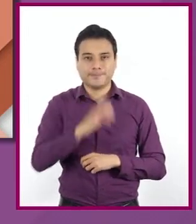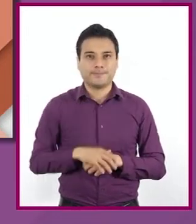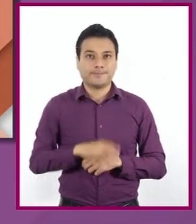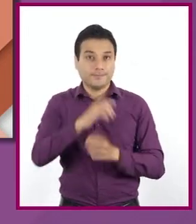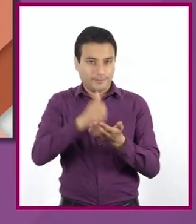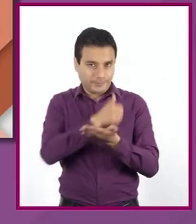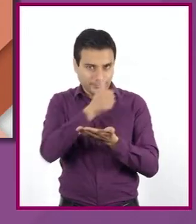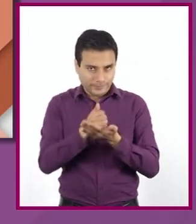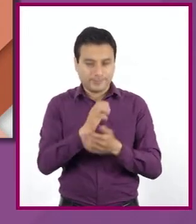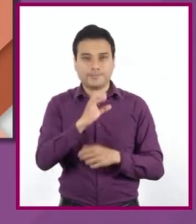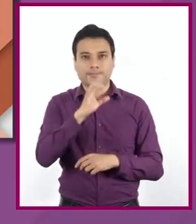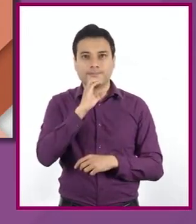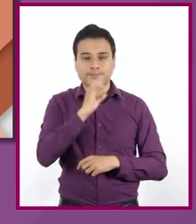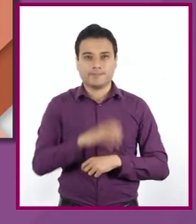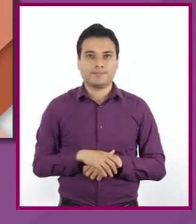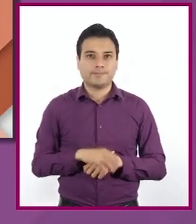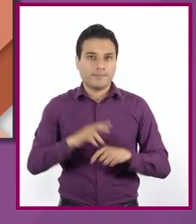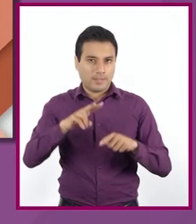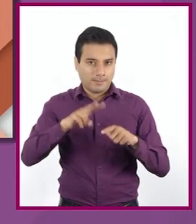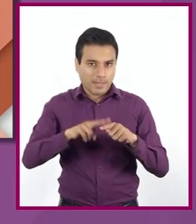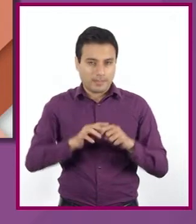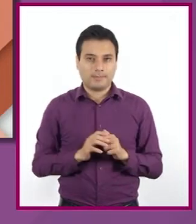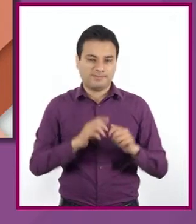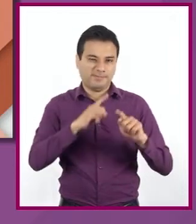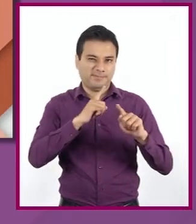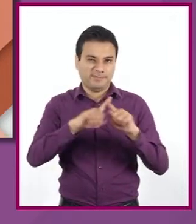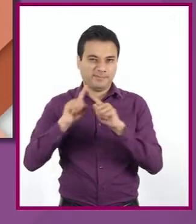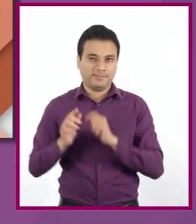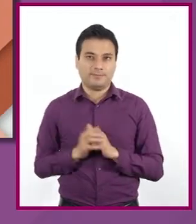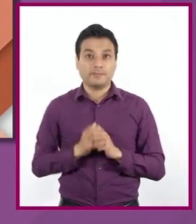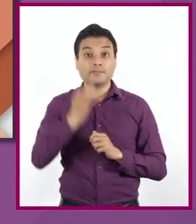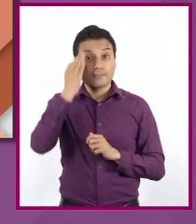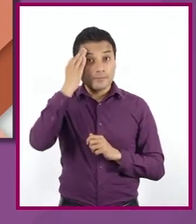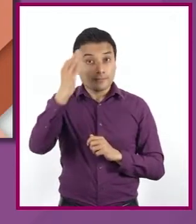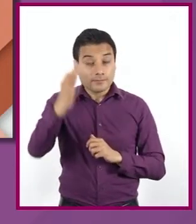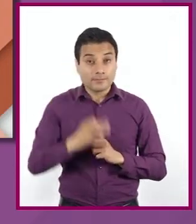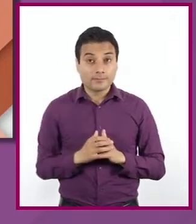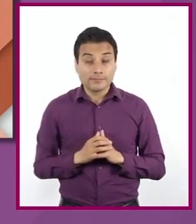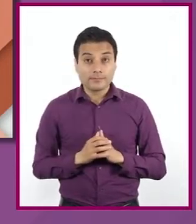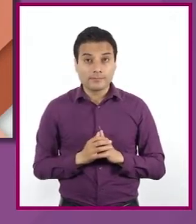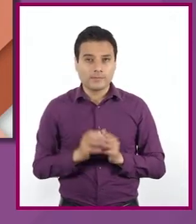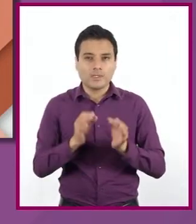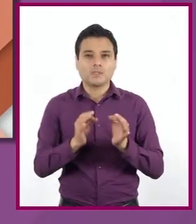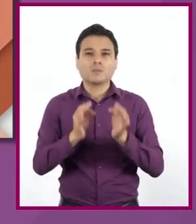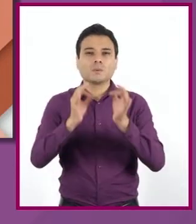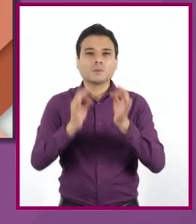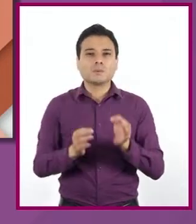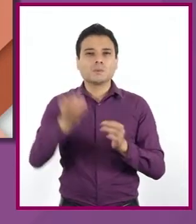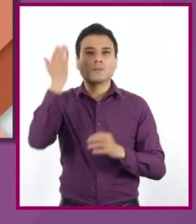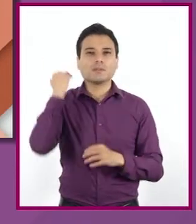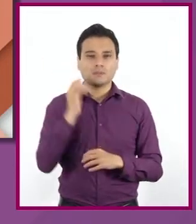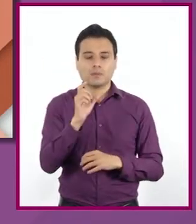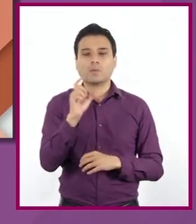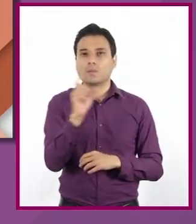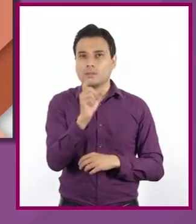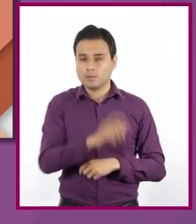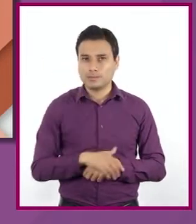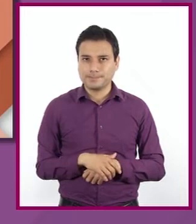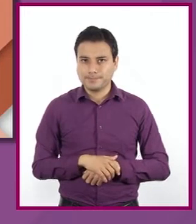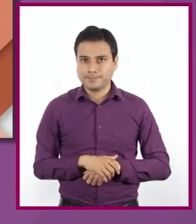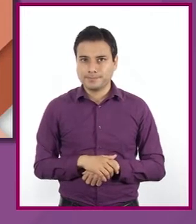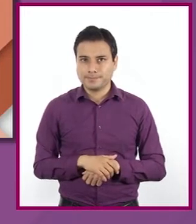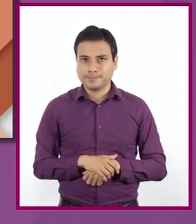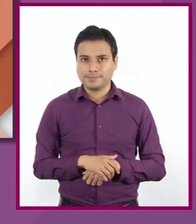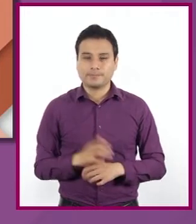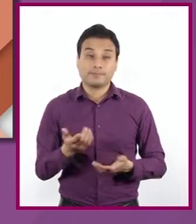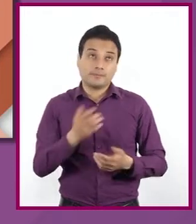de Córdoba, Veracruz, un parque, etc. Y en tiempo podemos anotar la época en que se encuentran los hechos,